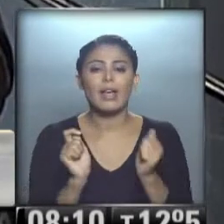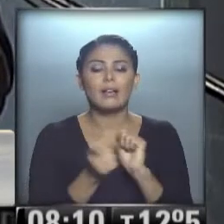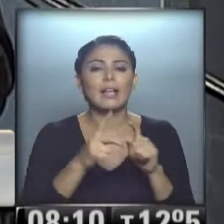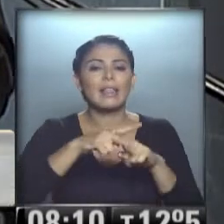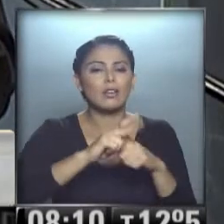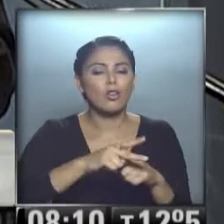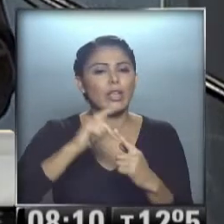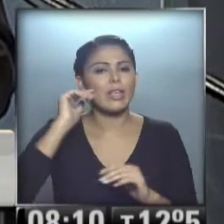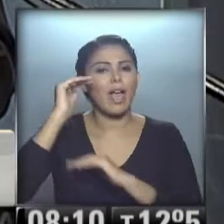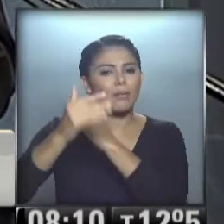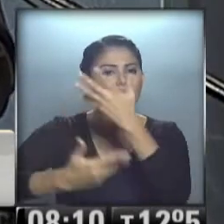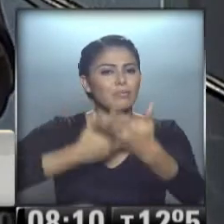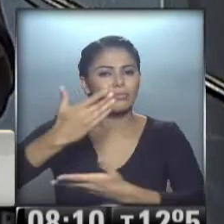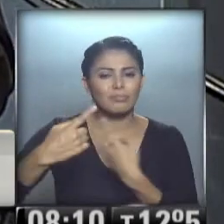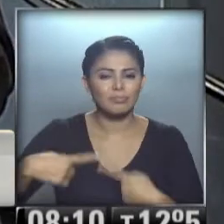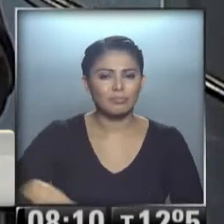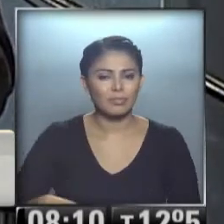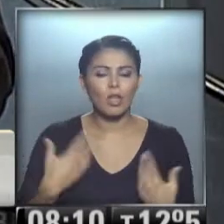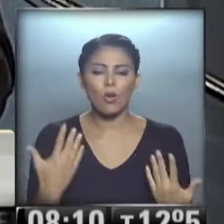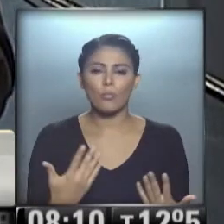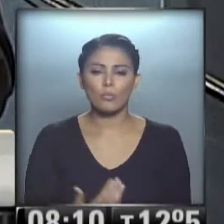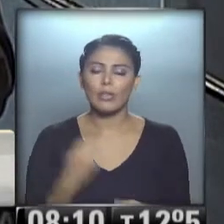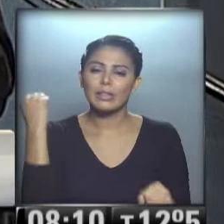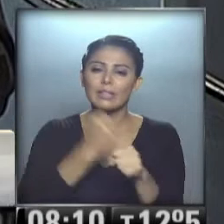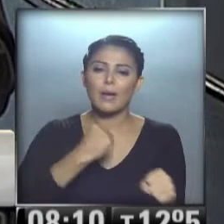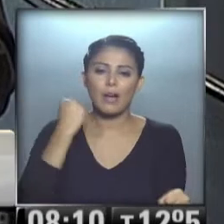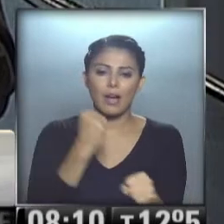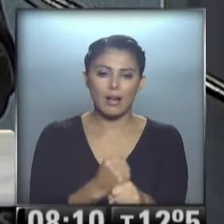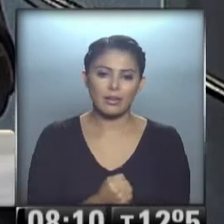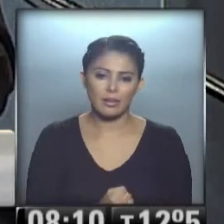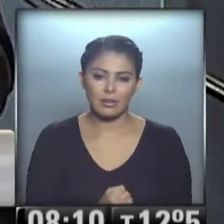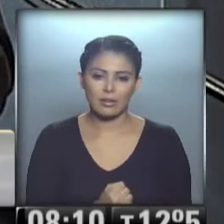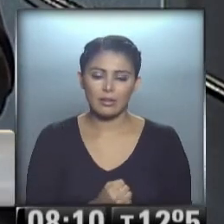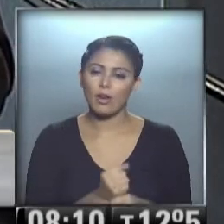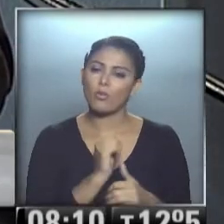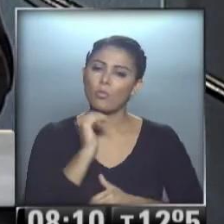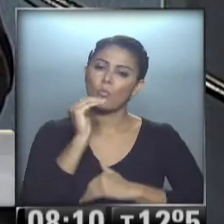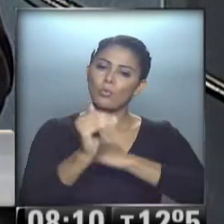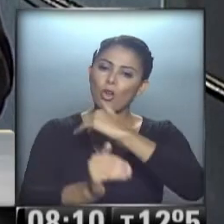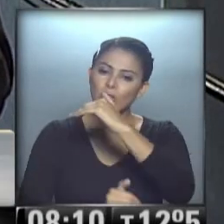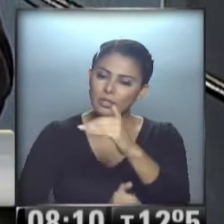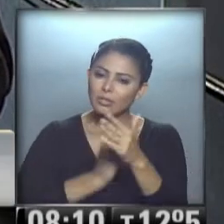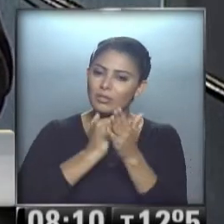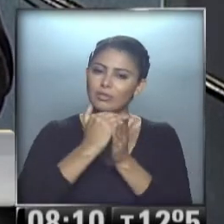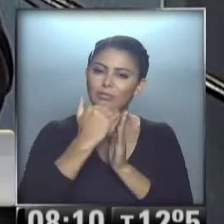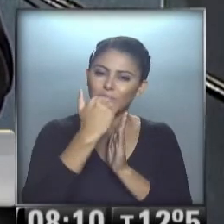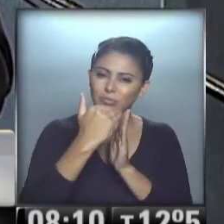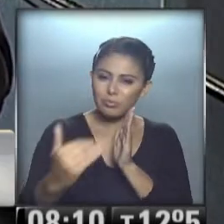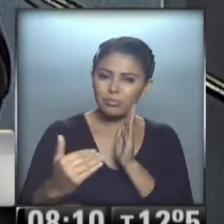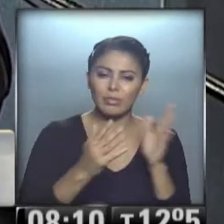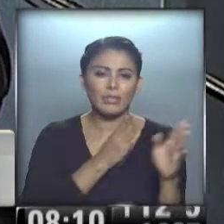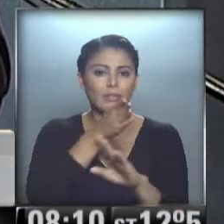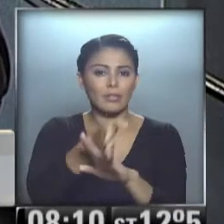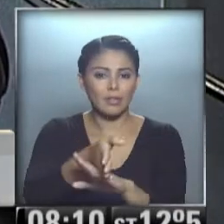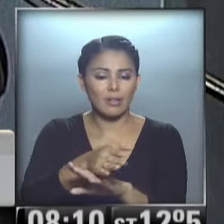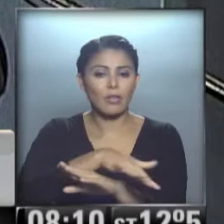tecnologías y capacidades precisamente para trabajar con un proceso de integración territorial y de